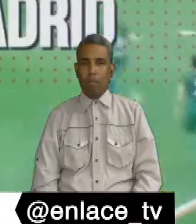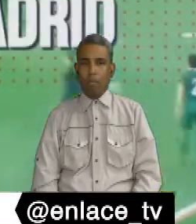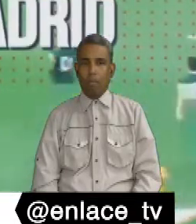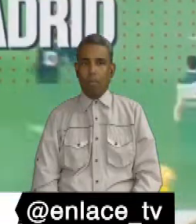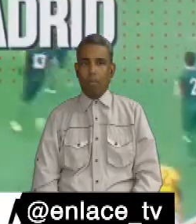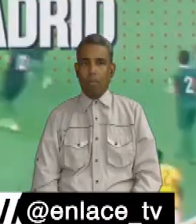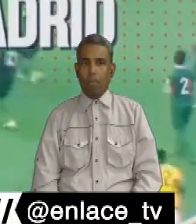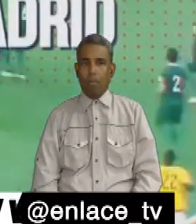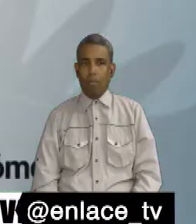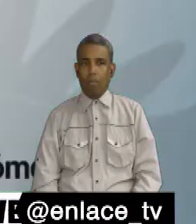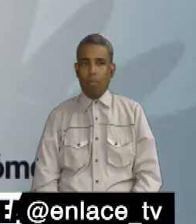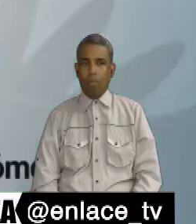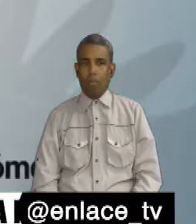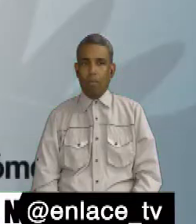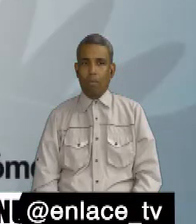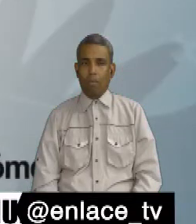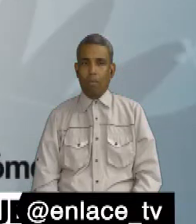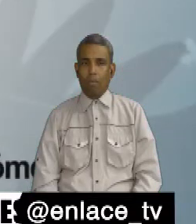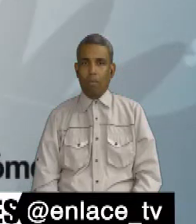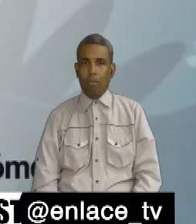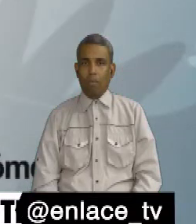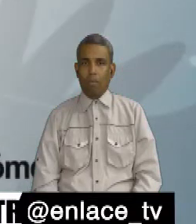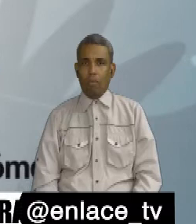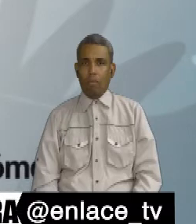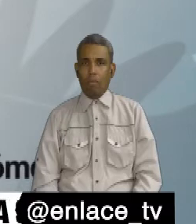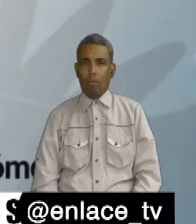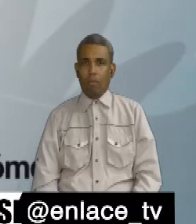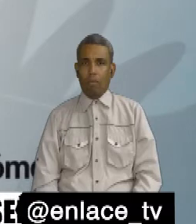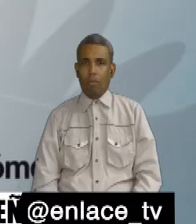Camerún en Madrid, con el patrocinio de...